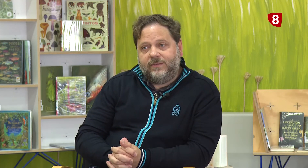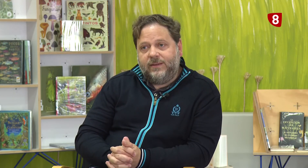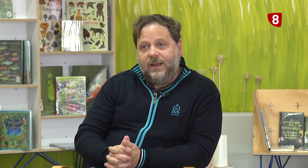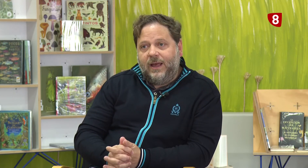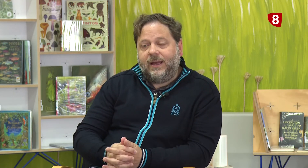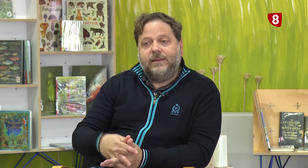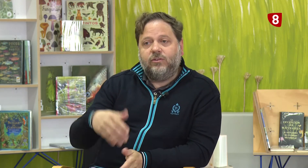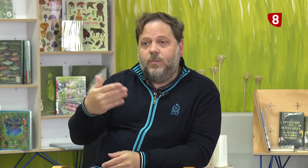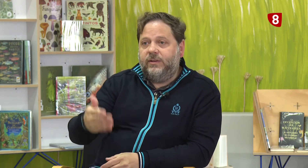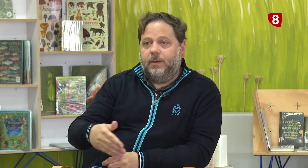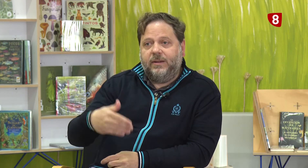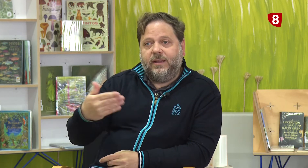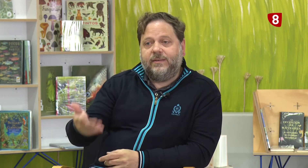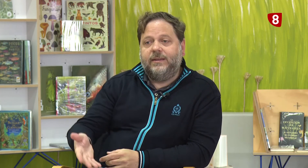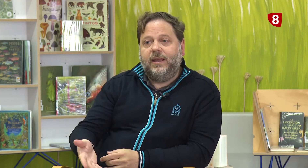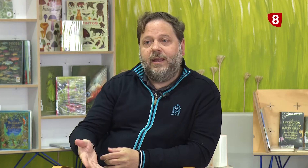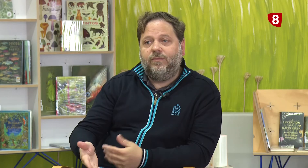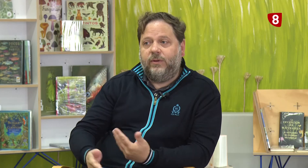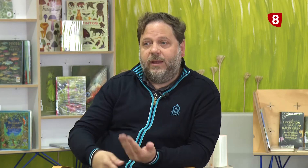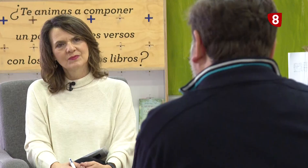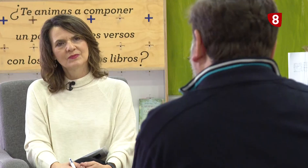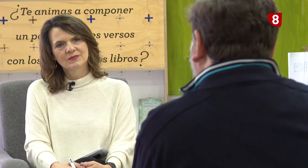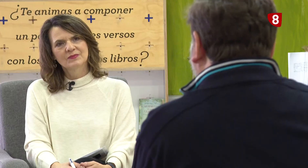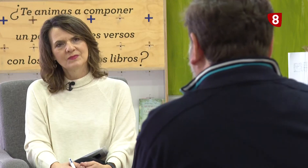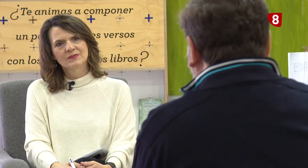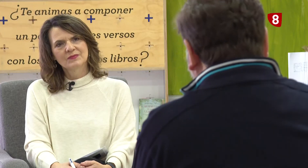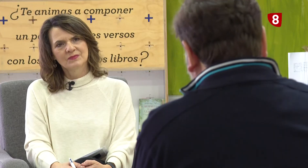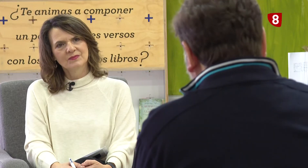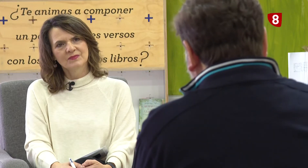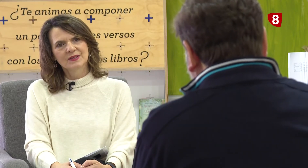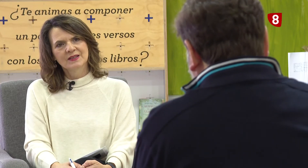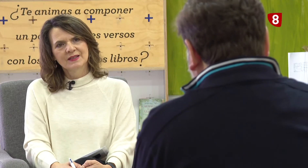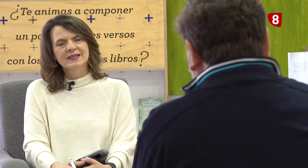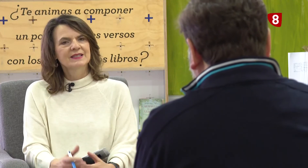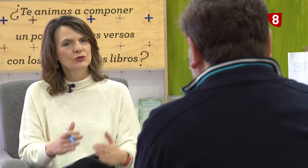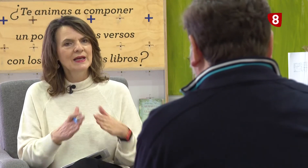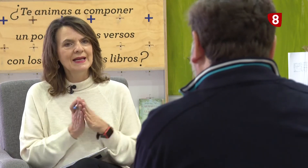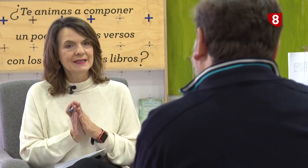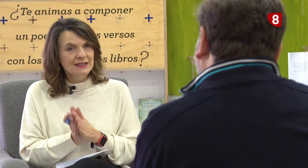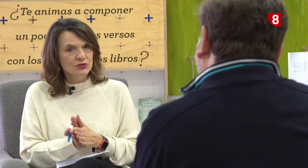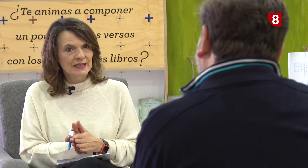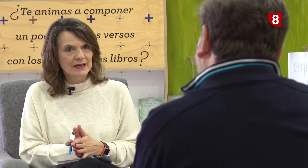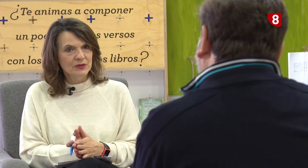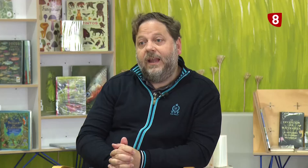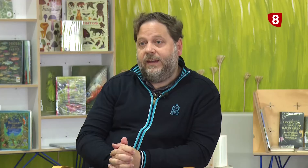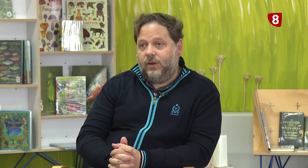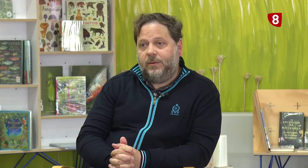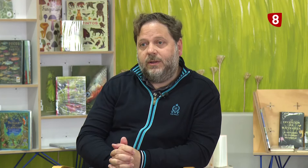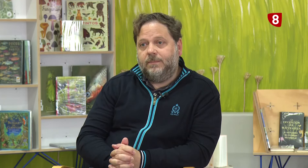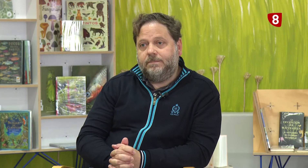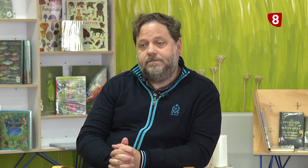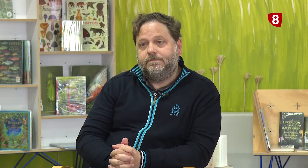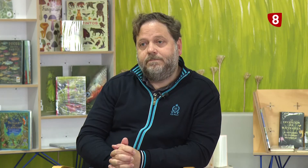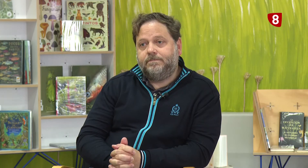juego más agentes como intérpretes gente formadora apoyos y demás y se titula El grito de la gaviota El